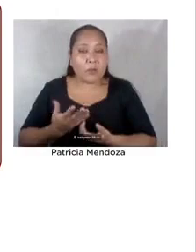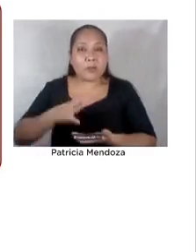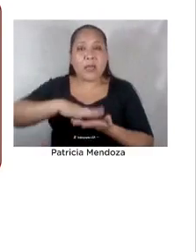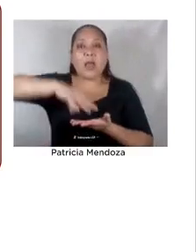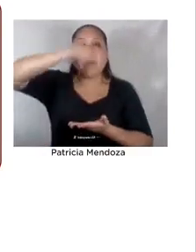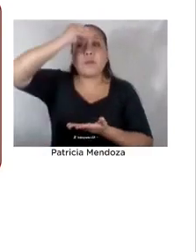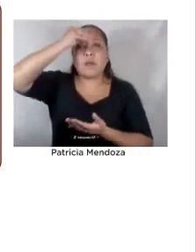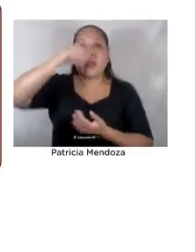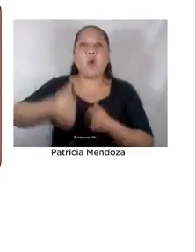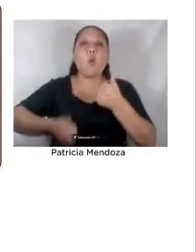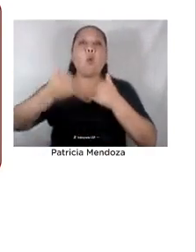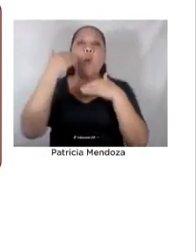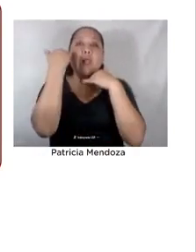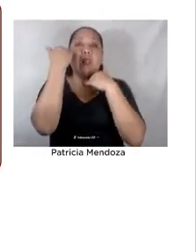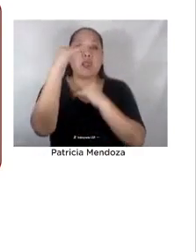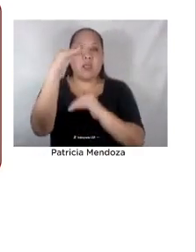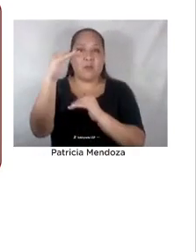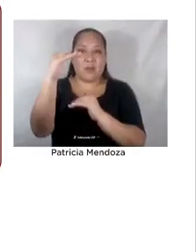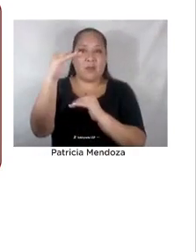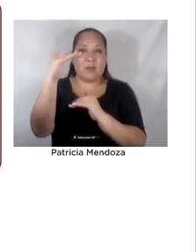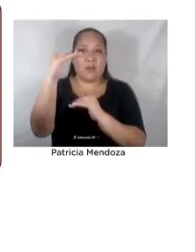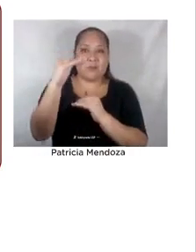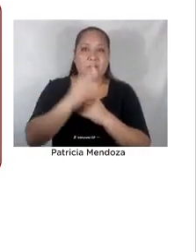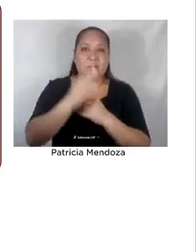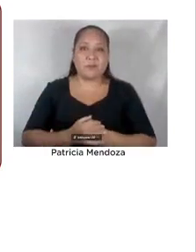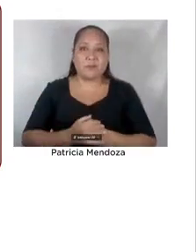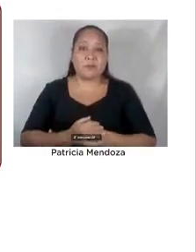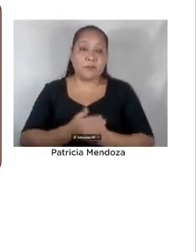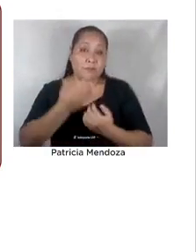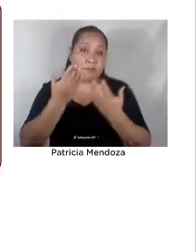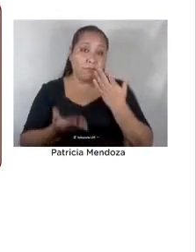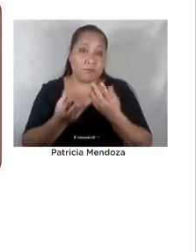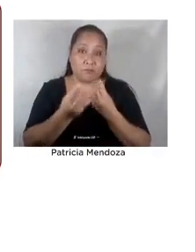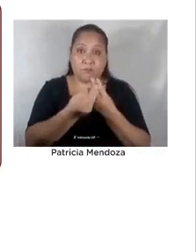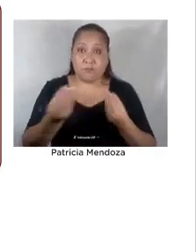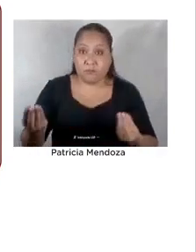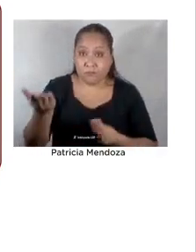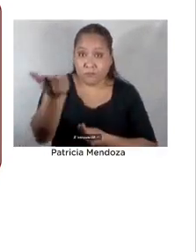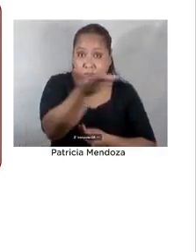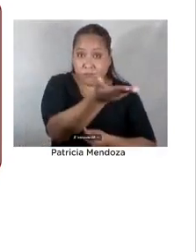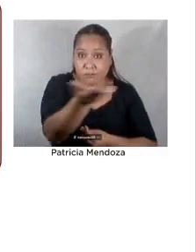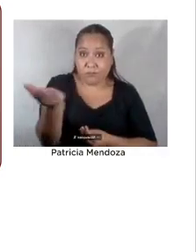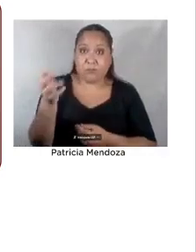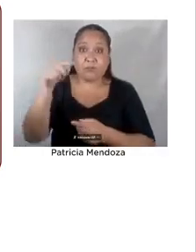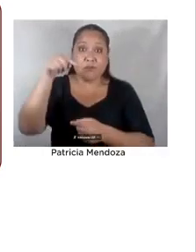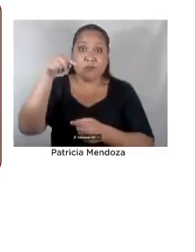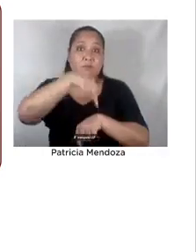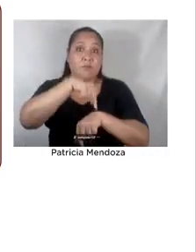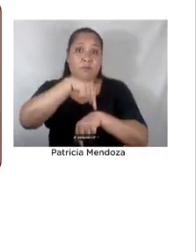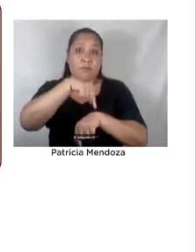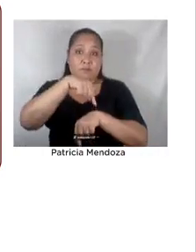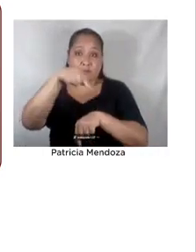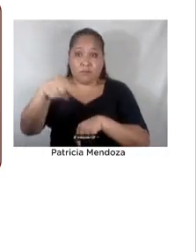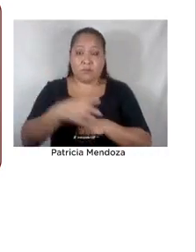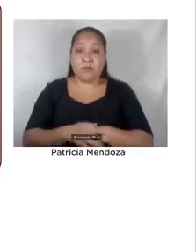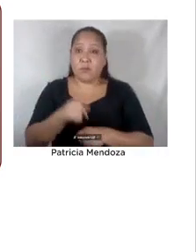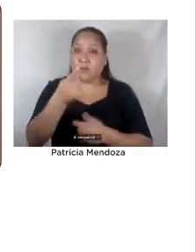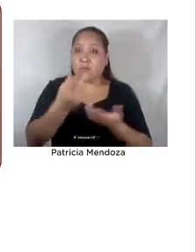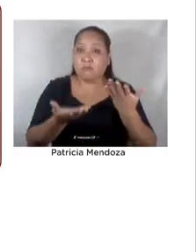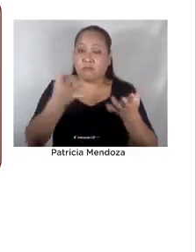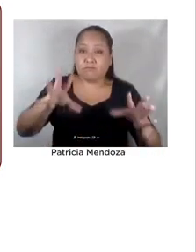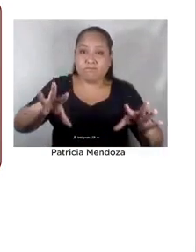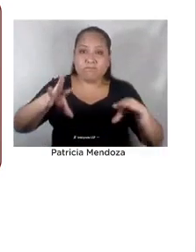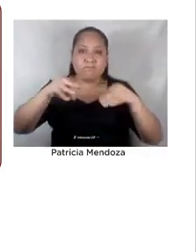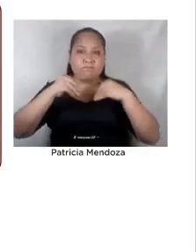nuestros límites, ¿no? Y probablemente muchos de ustedes en esta época les ha tocado asumir un